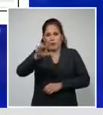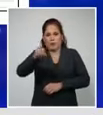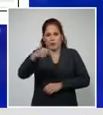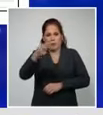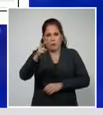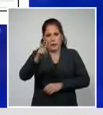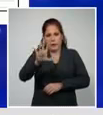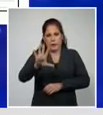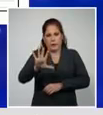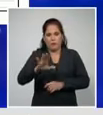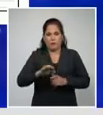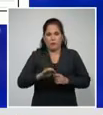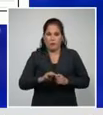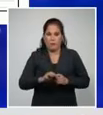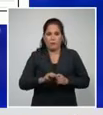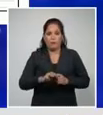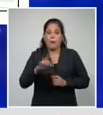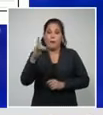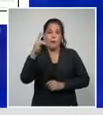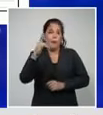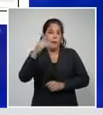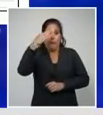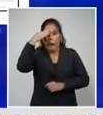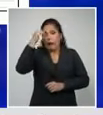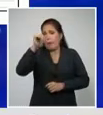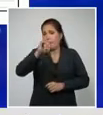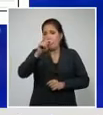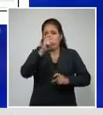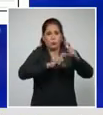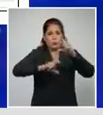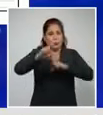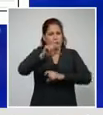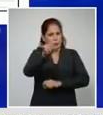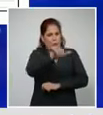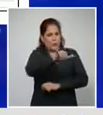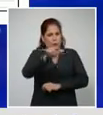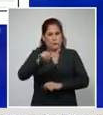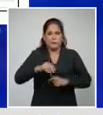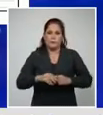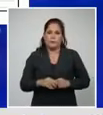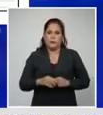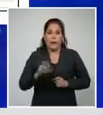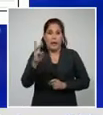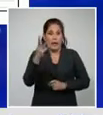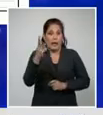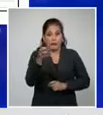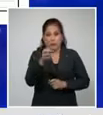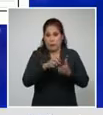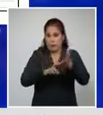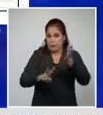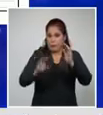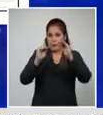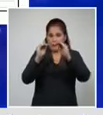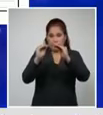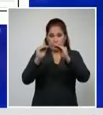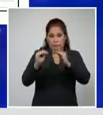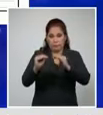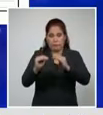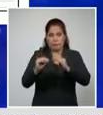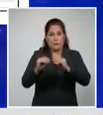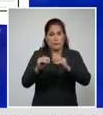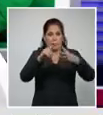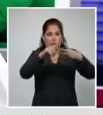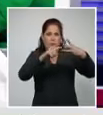145,25, Palma Soriano y Contramaestre. Son las tres provincias que ocupan los tres